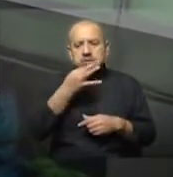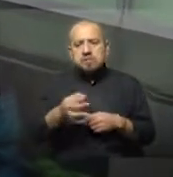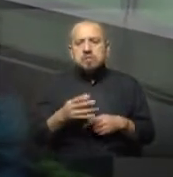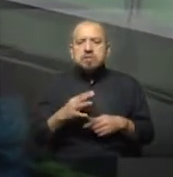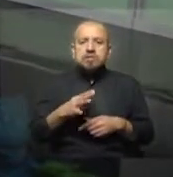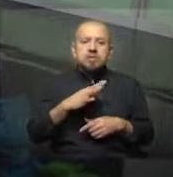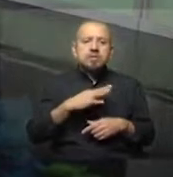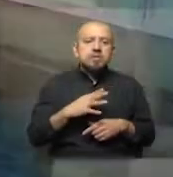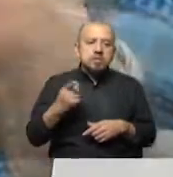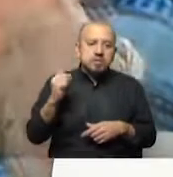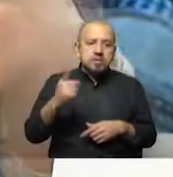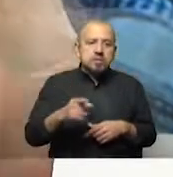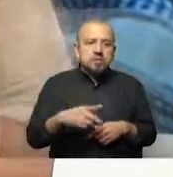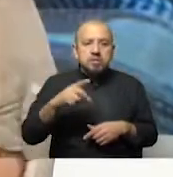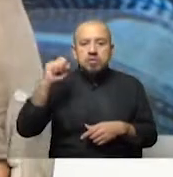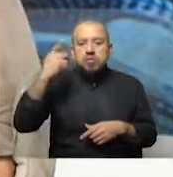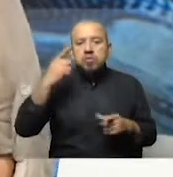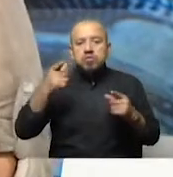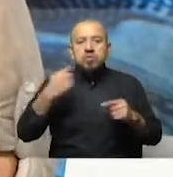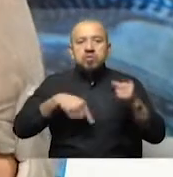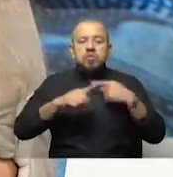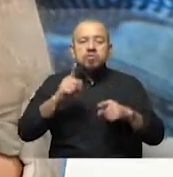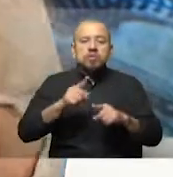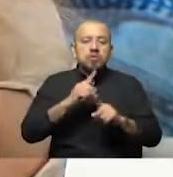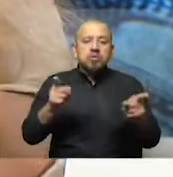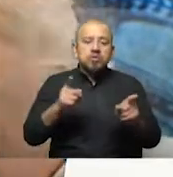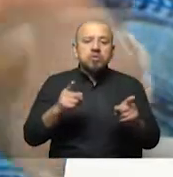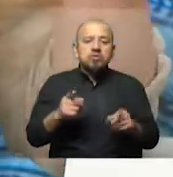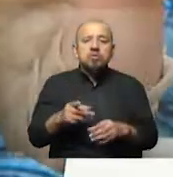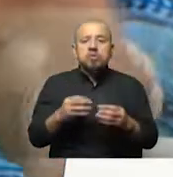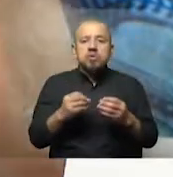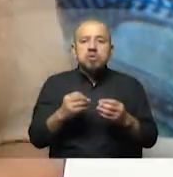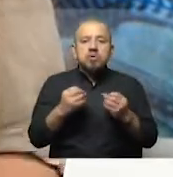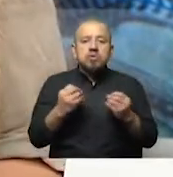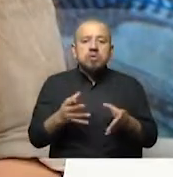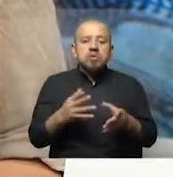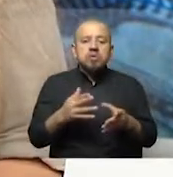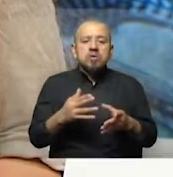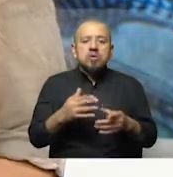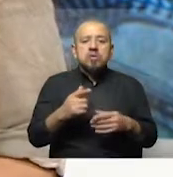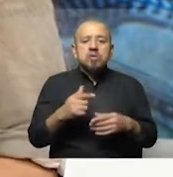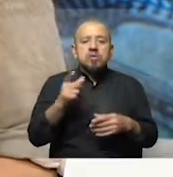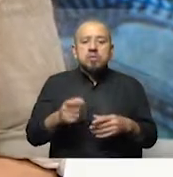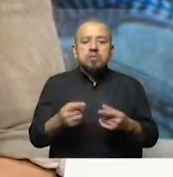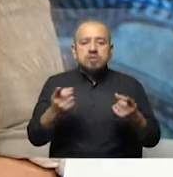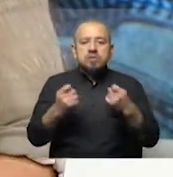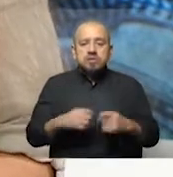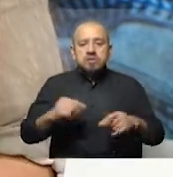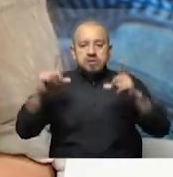mira tenemos que ir que que hay luz pero no te pongas a dar una charla porque la mujer necesita sacarte fotos